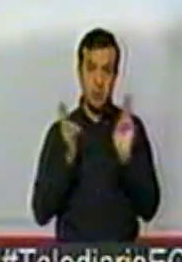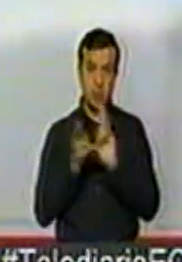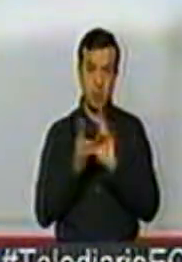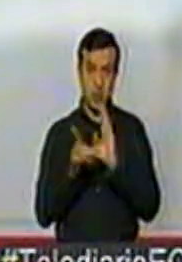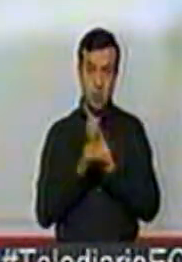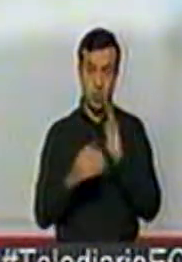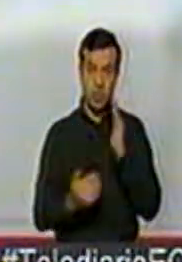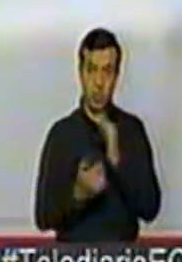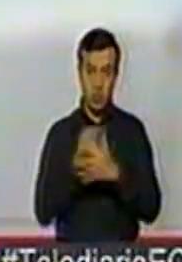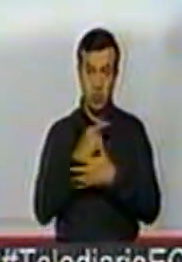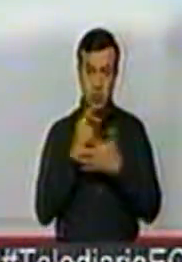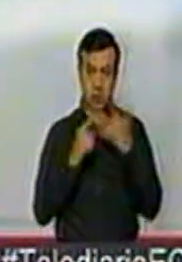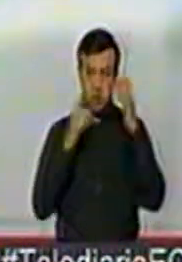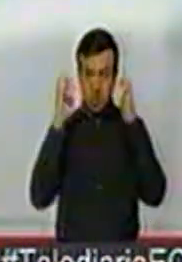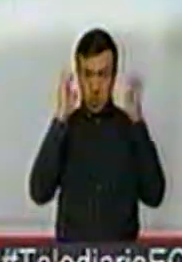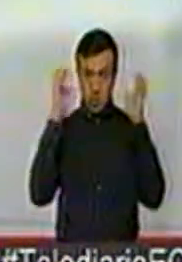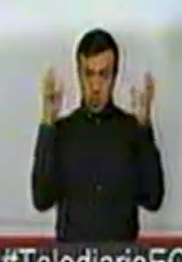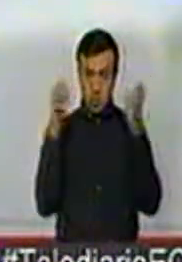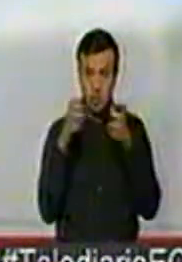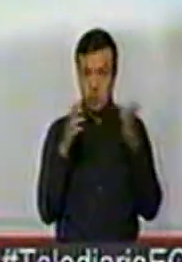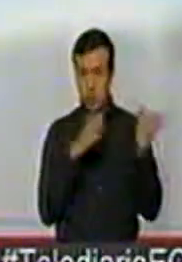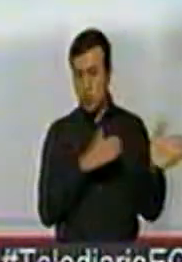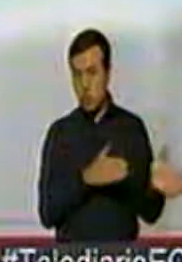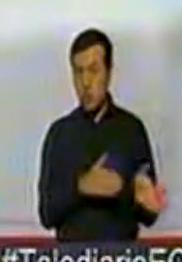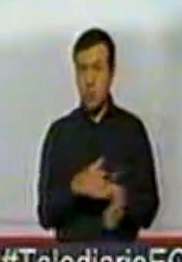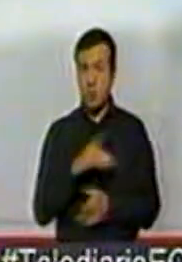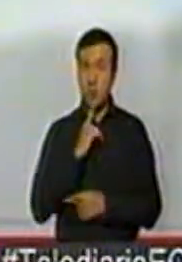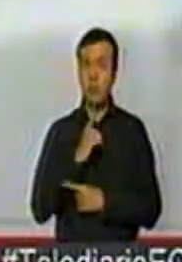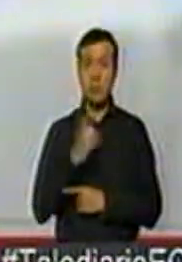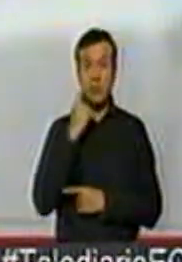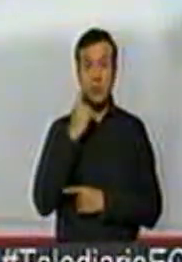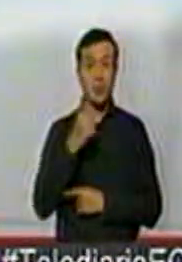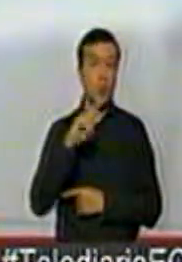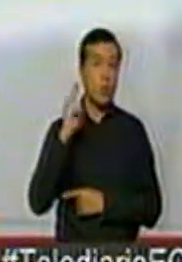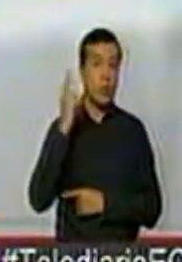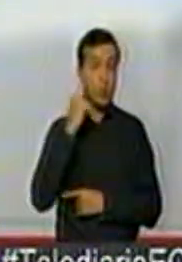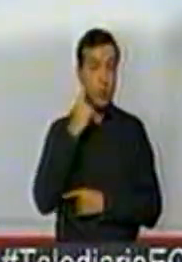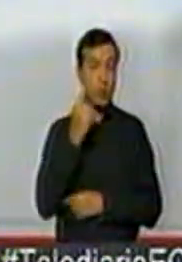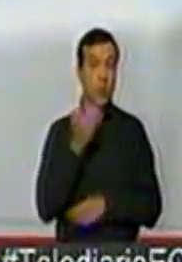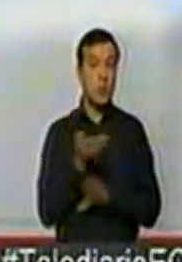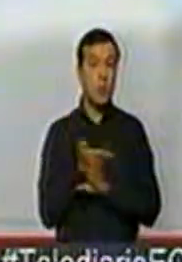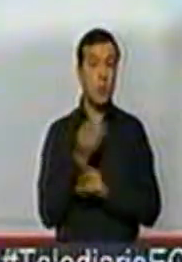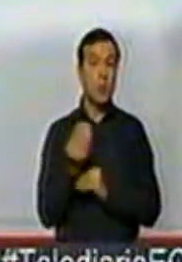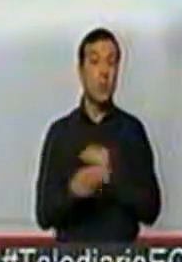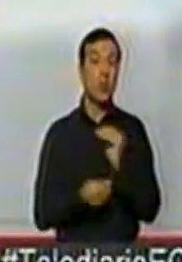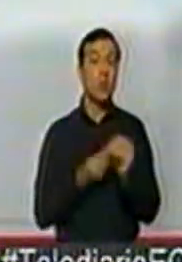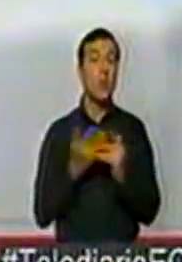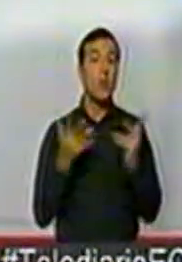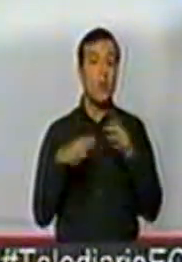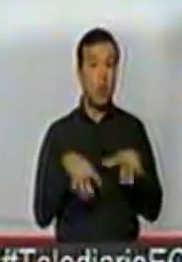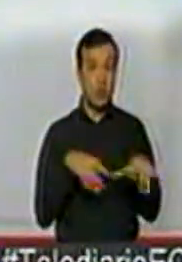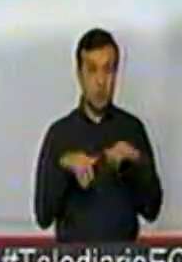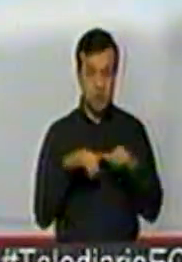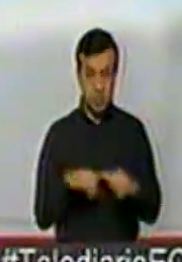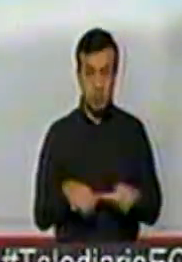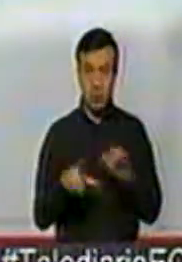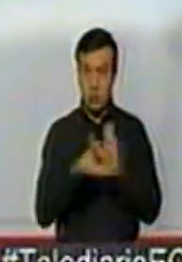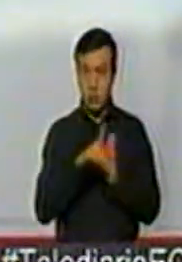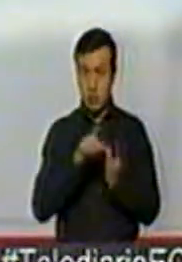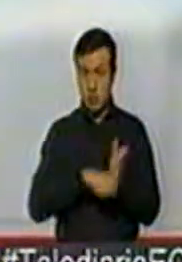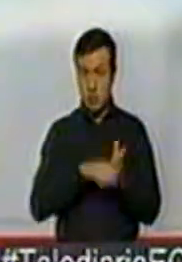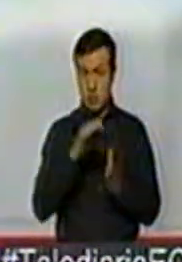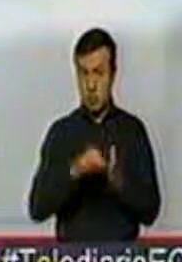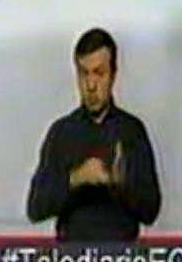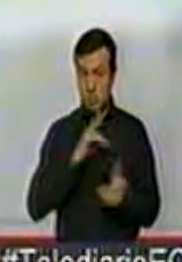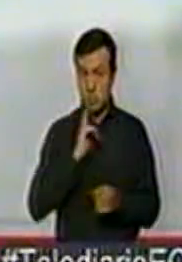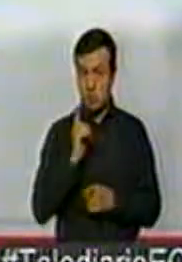nuevas políticas del sector rector para que efectivamente solamente se pueda ejercer actividades que sean legales,